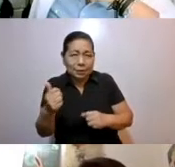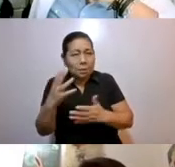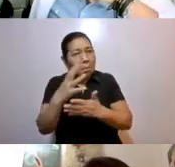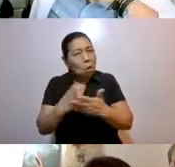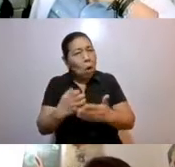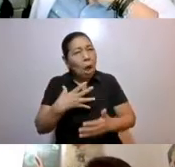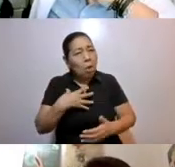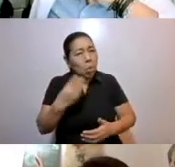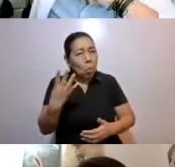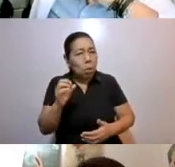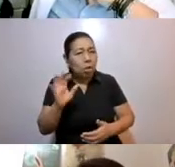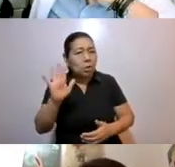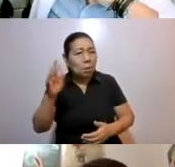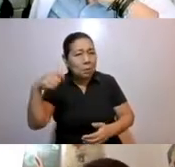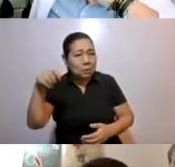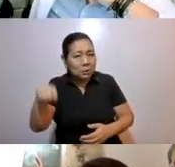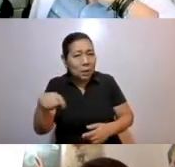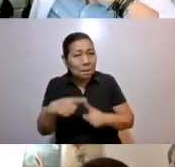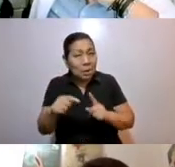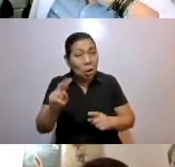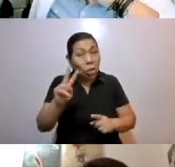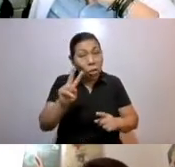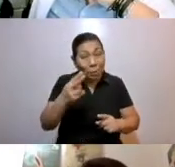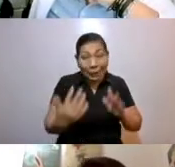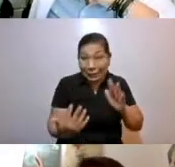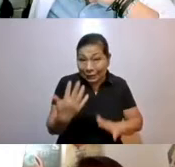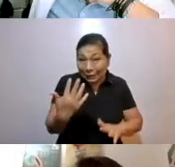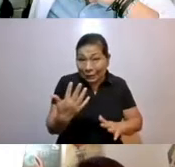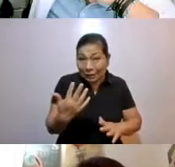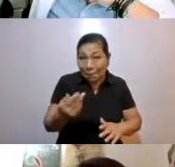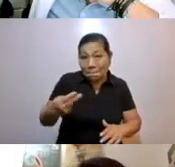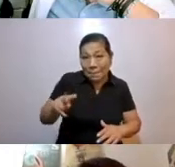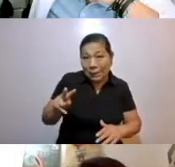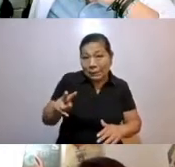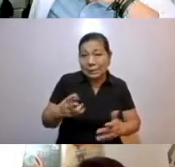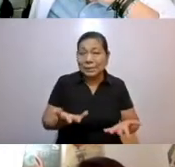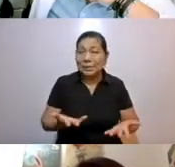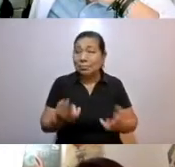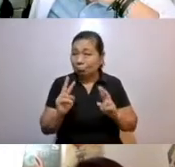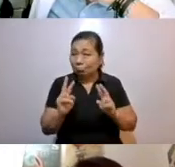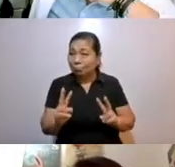años representaban el 5%, pero en el 2015 representaron el 15%. Entonces ahí vemos que aumentó